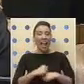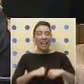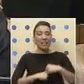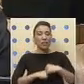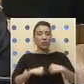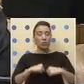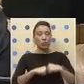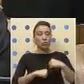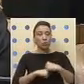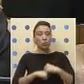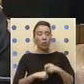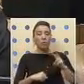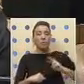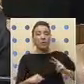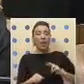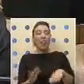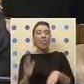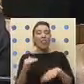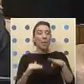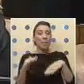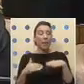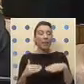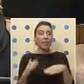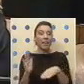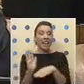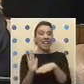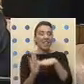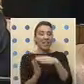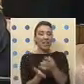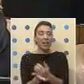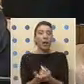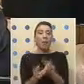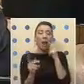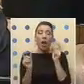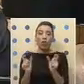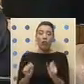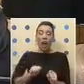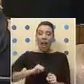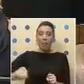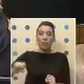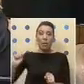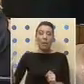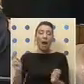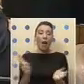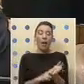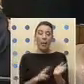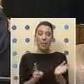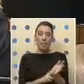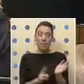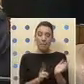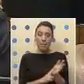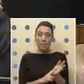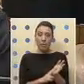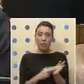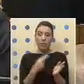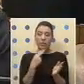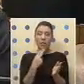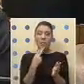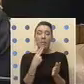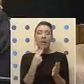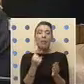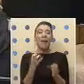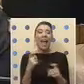tasas según niveles de ingresos, pero también hay que corregir la evasión, del pago de impuestos a la renta y del número de